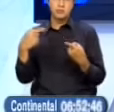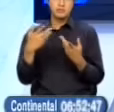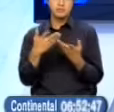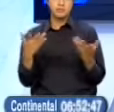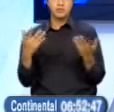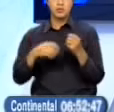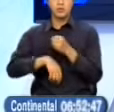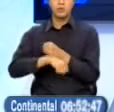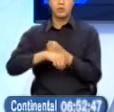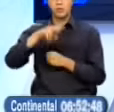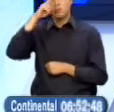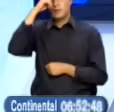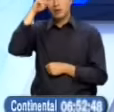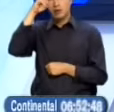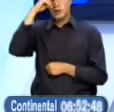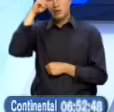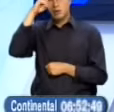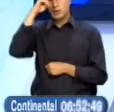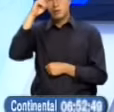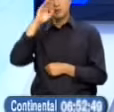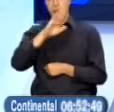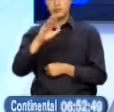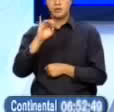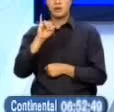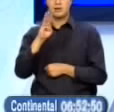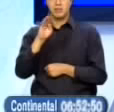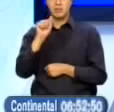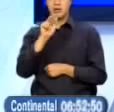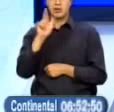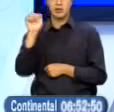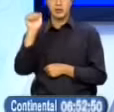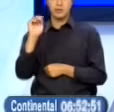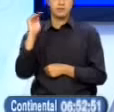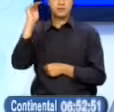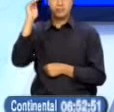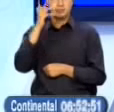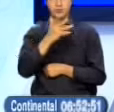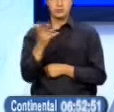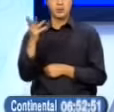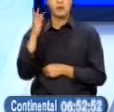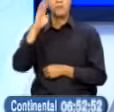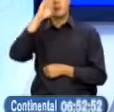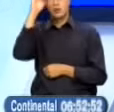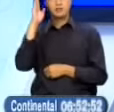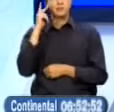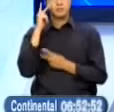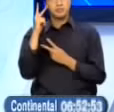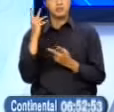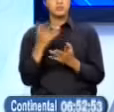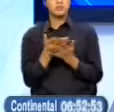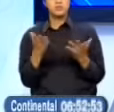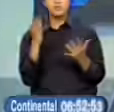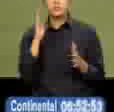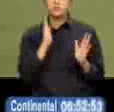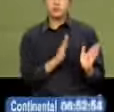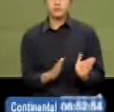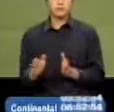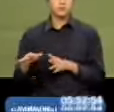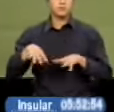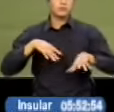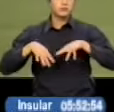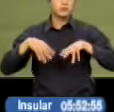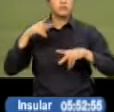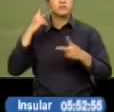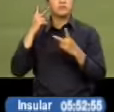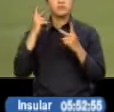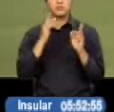manera en el fútbol mexicano el es de mayor de los ibarra vamos a ir ahora con la de las elecciones de brasil es también para poder revisar sus últimos movimientos y por supuesto